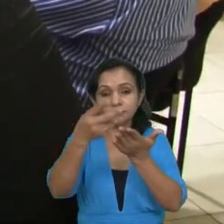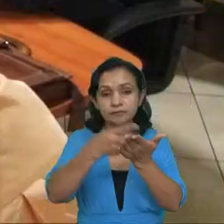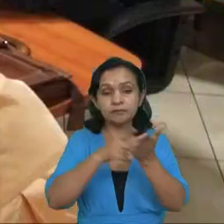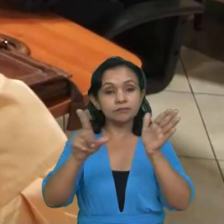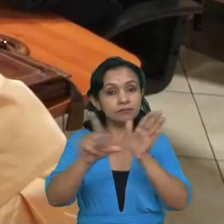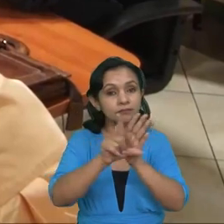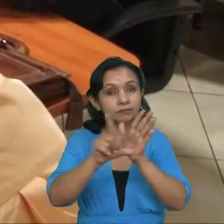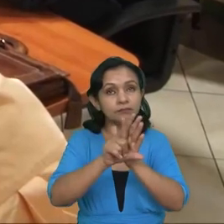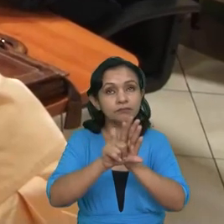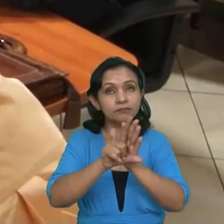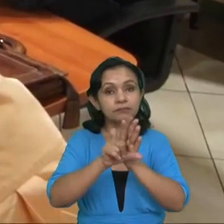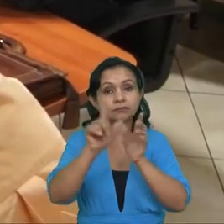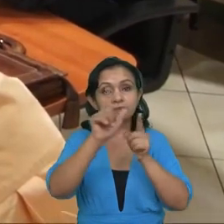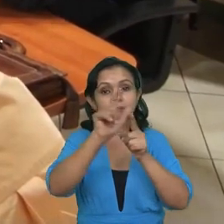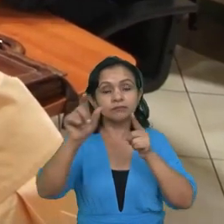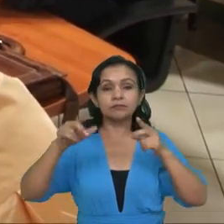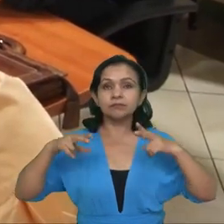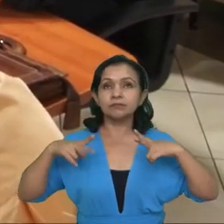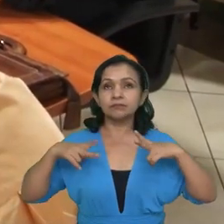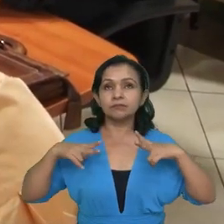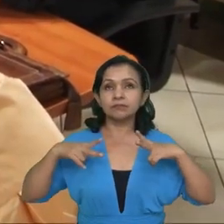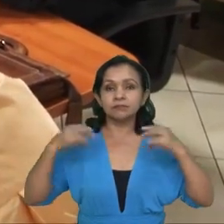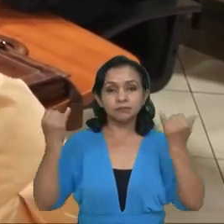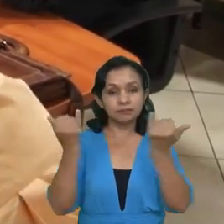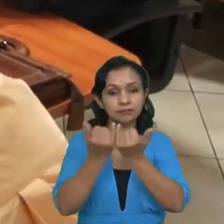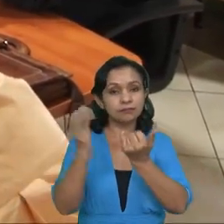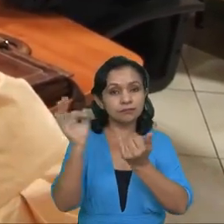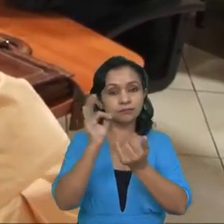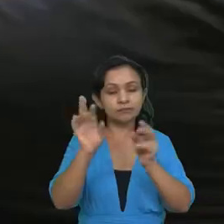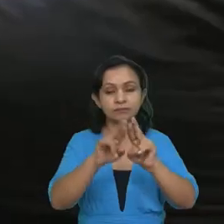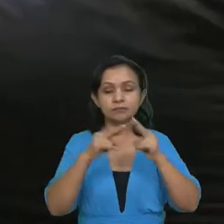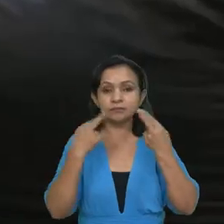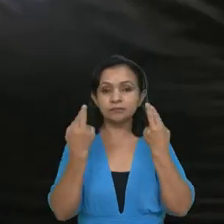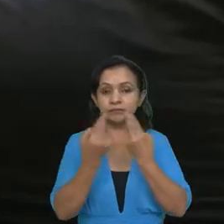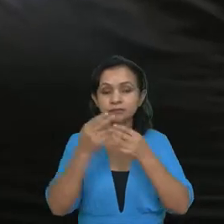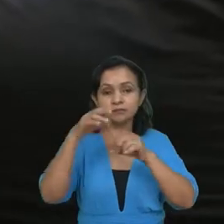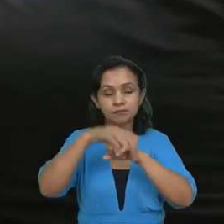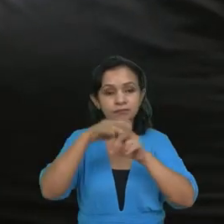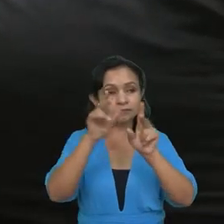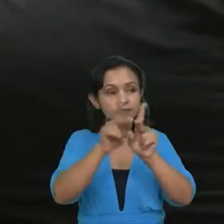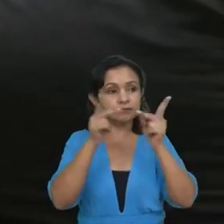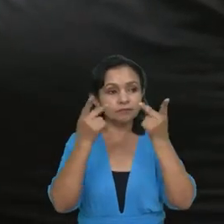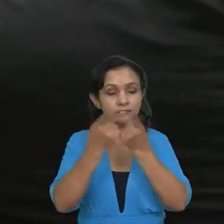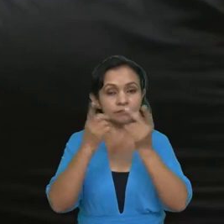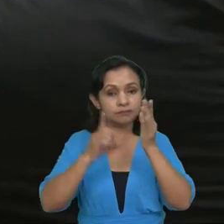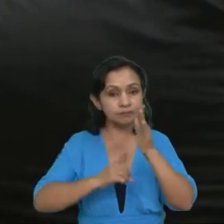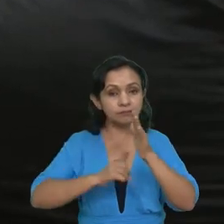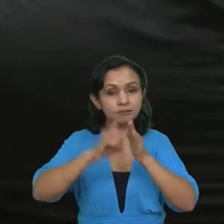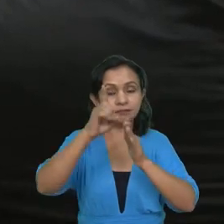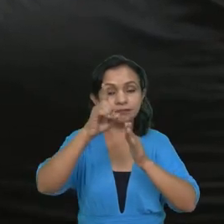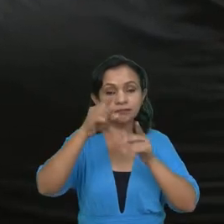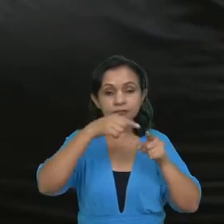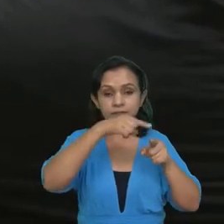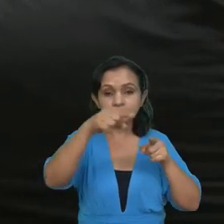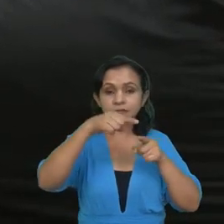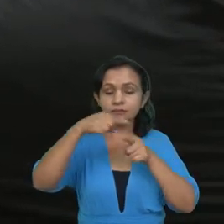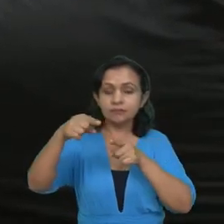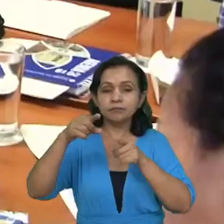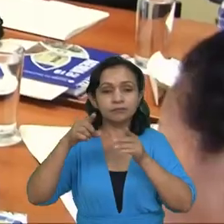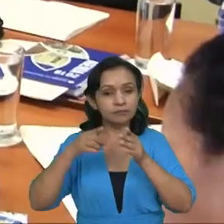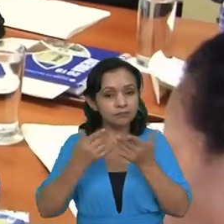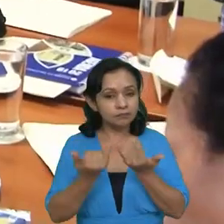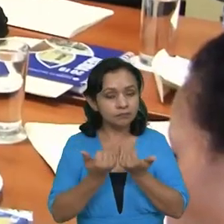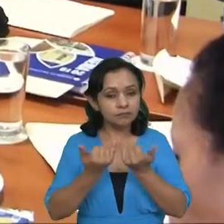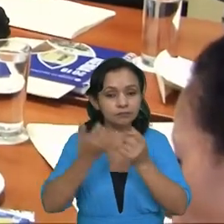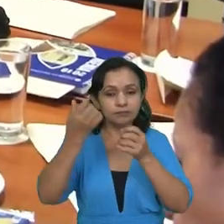estará listo en el mes de abril asimismo se reunió la comisión de población de desarrollo y asuntos municipales para avanzar